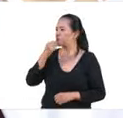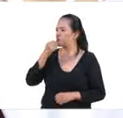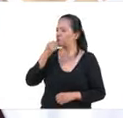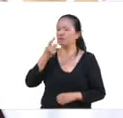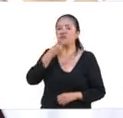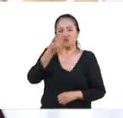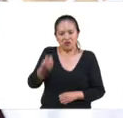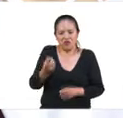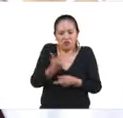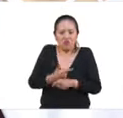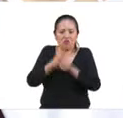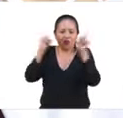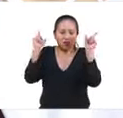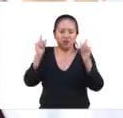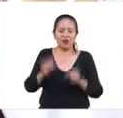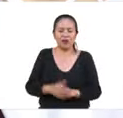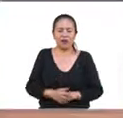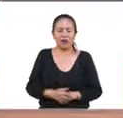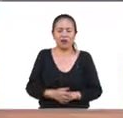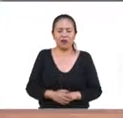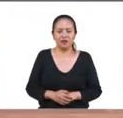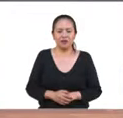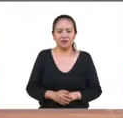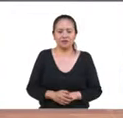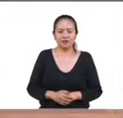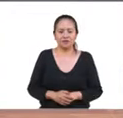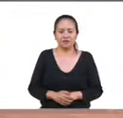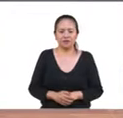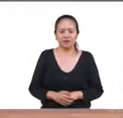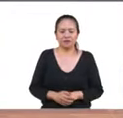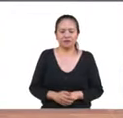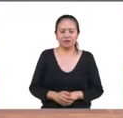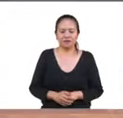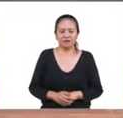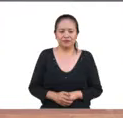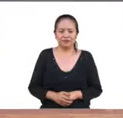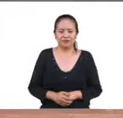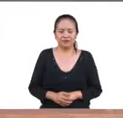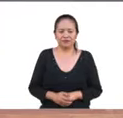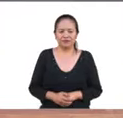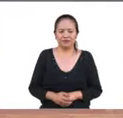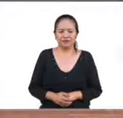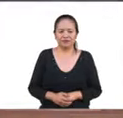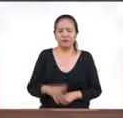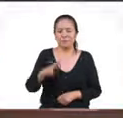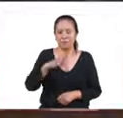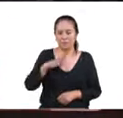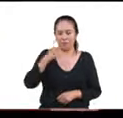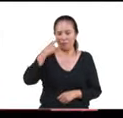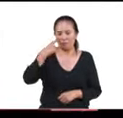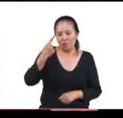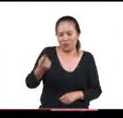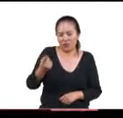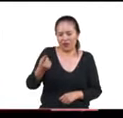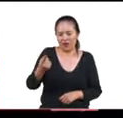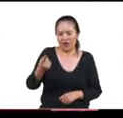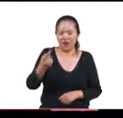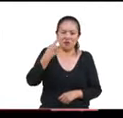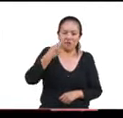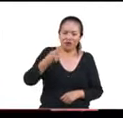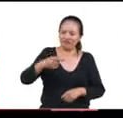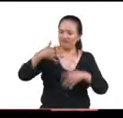contestaron lo que... La verdad es que ser parte de la conmemoración hace una experiencia diferente en tu carrera. Han